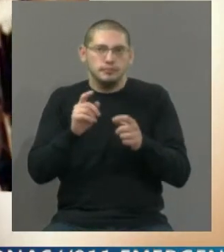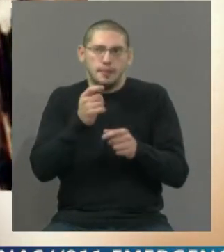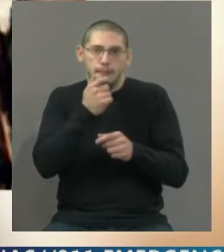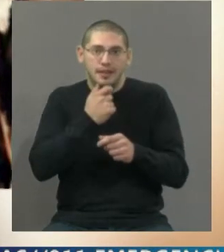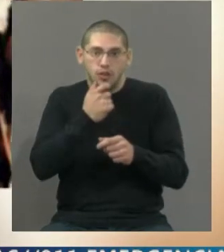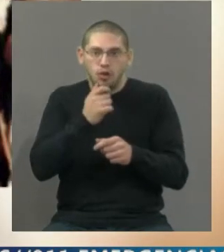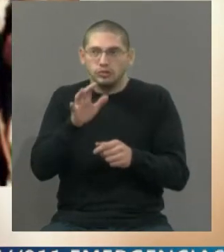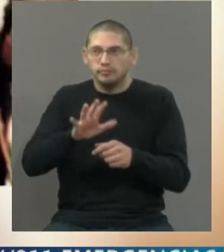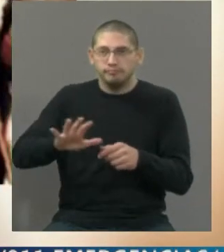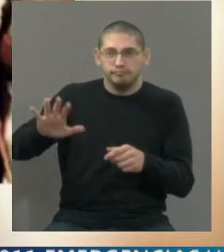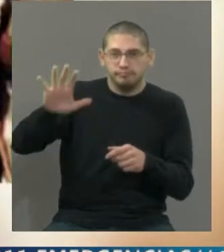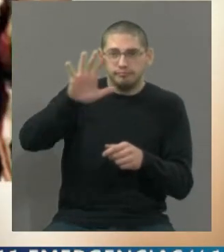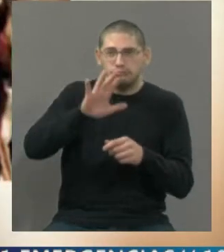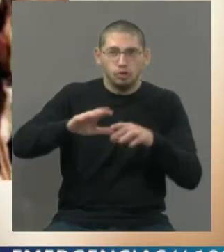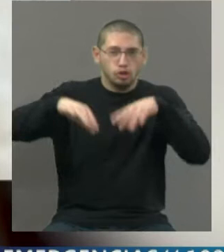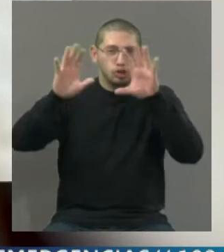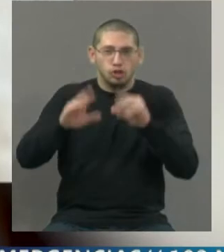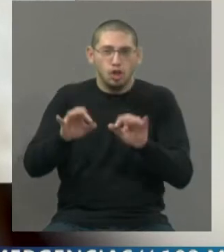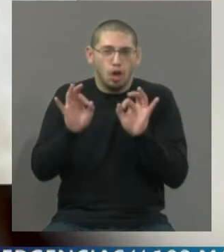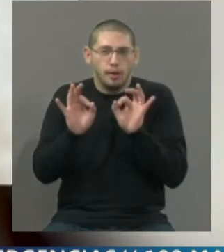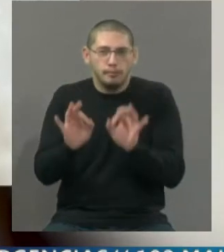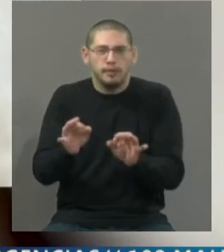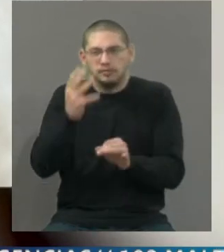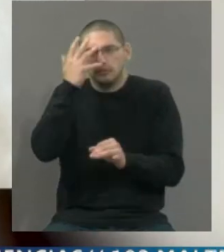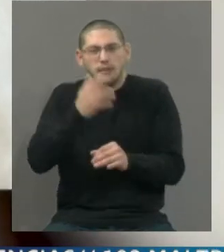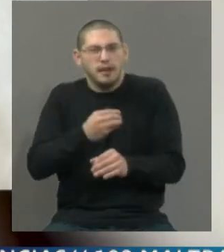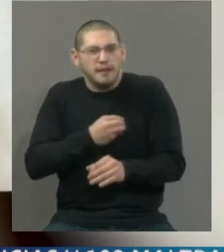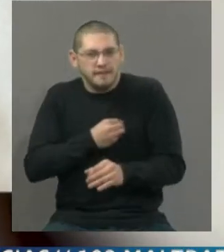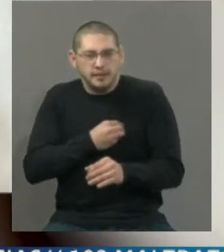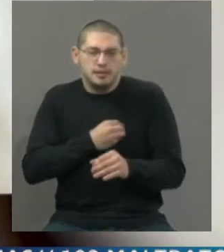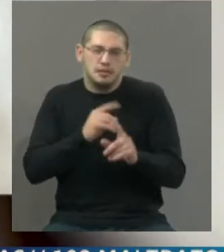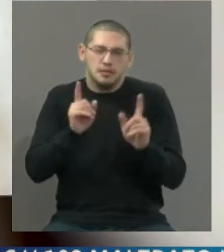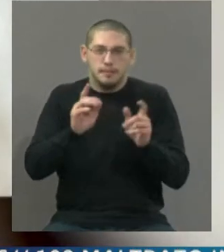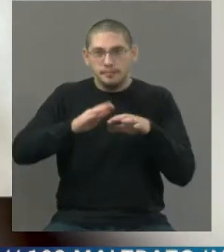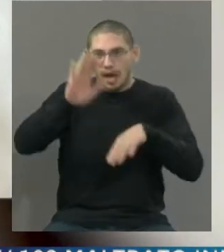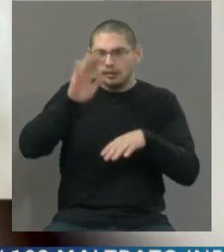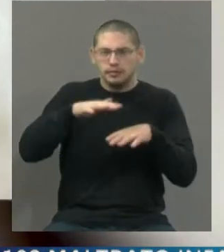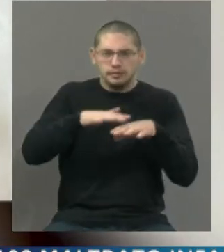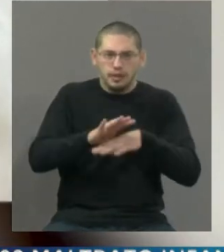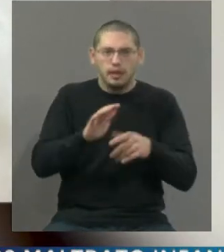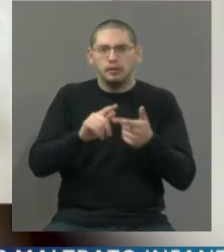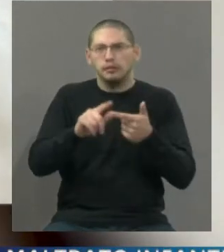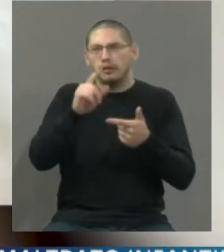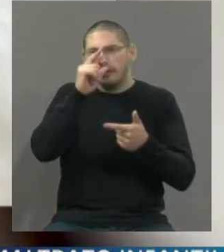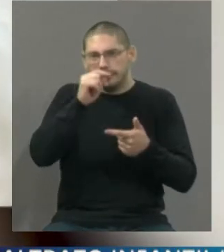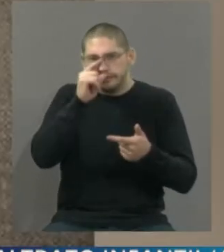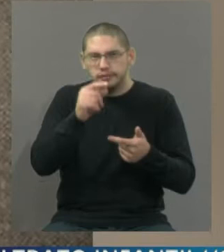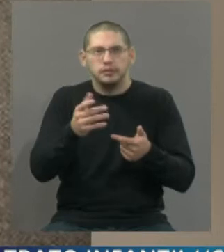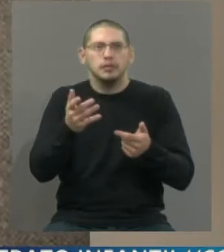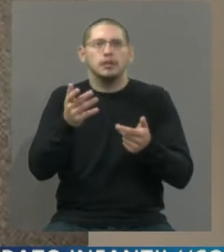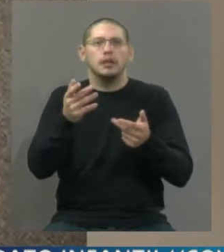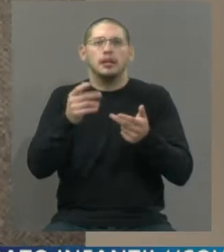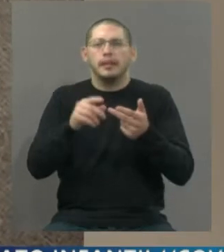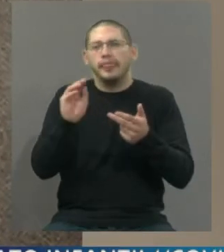sanmartiniano tampoco es tan fuerte como en esta zona, digamos, ciudad, podríamos decir Las Heras, y